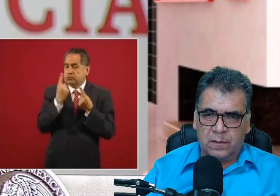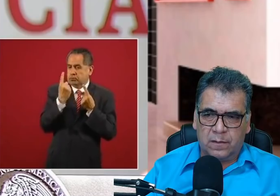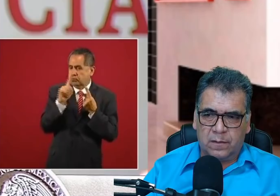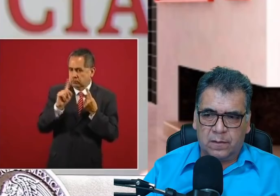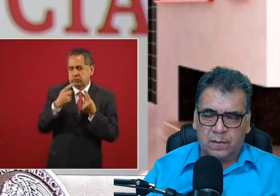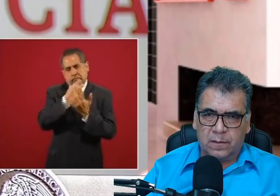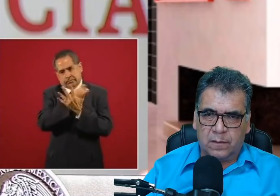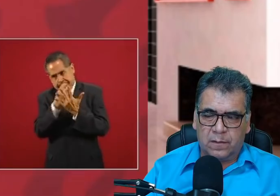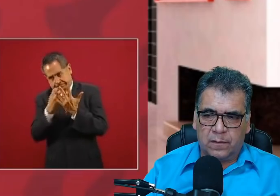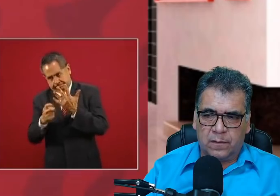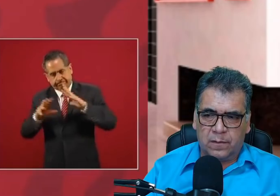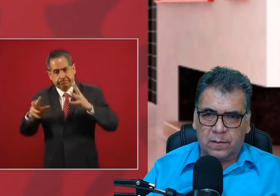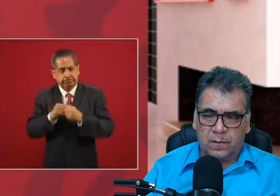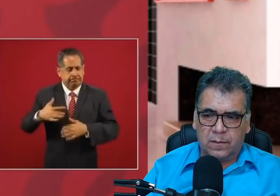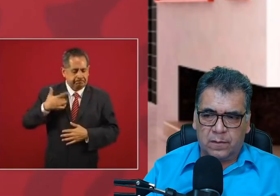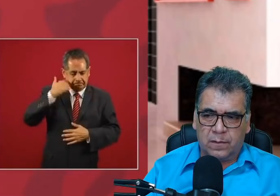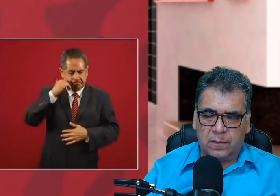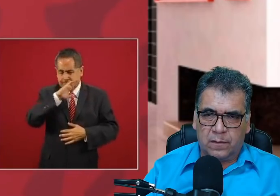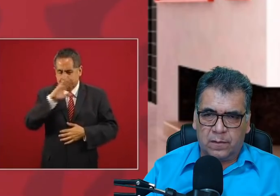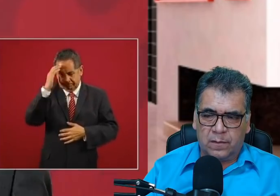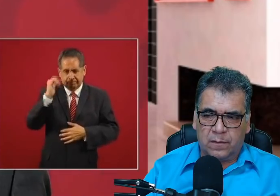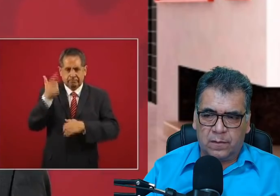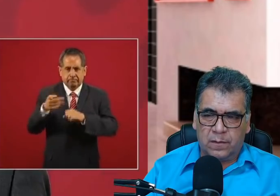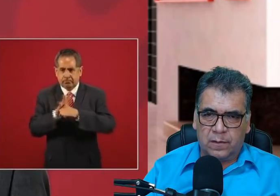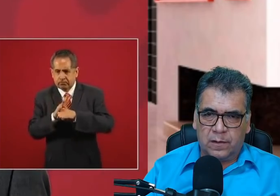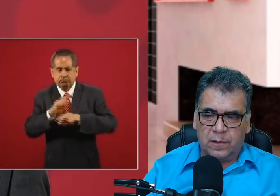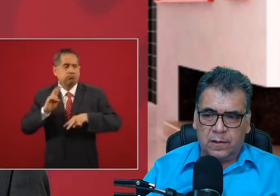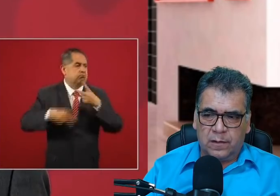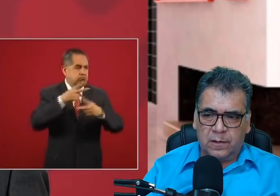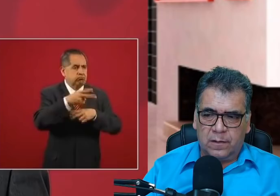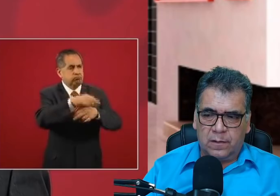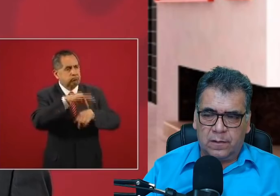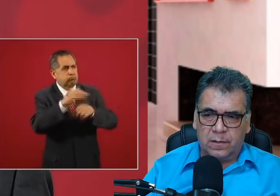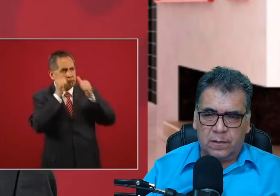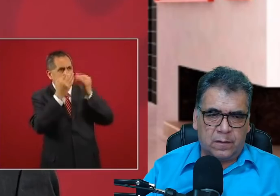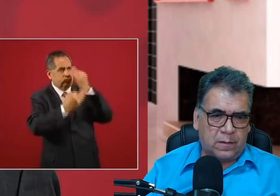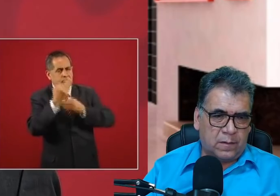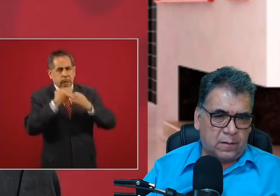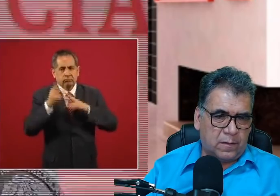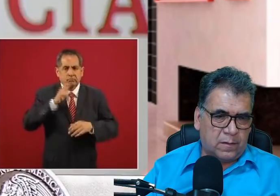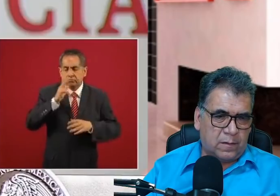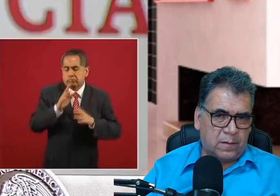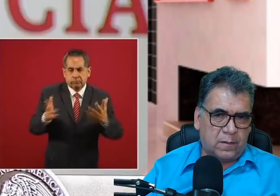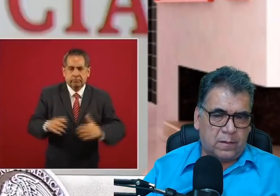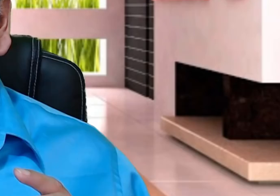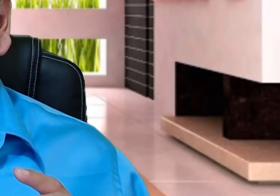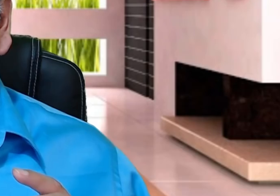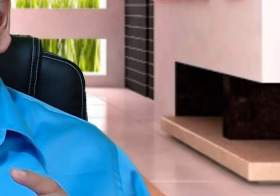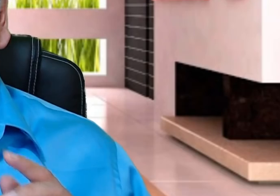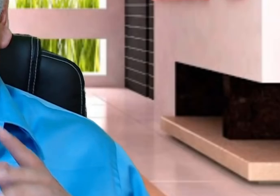atención médica si se padece COVID, aun cuando este no haya sido aún demostrado por laboratorio.